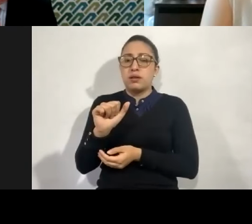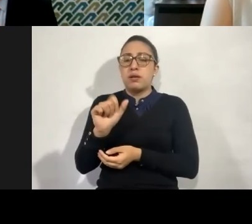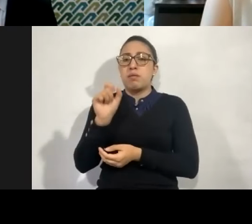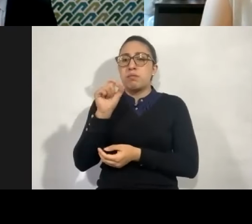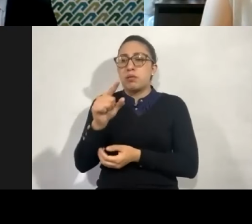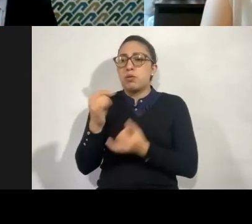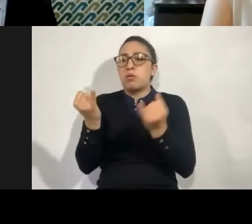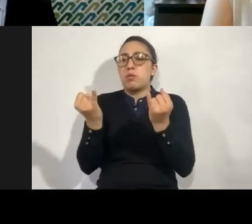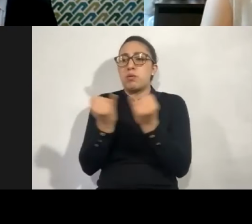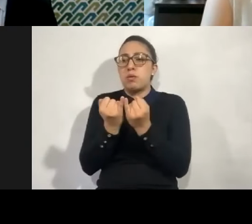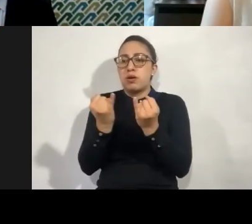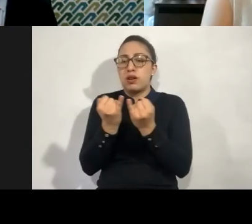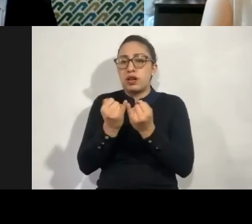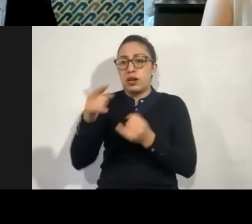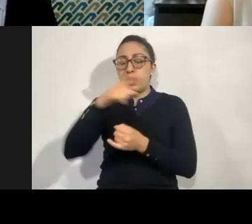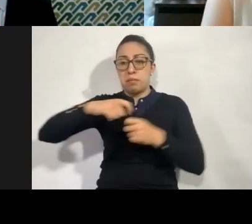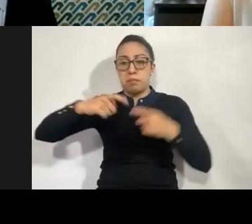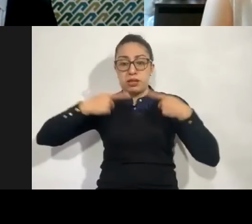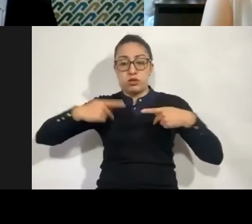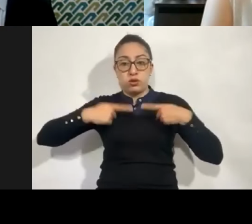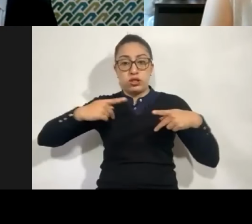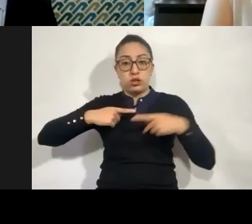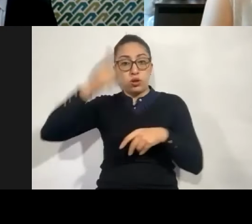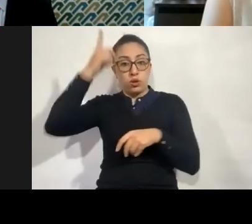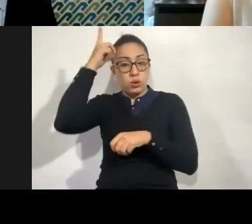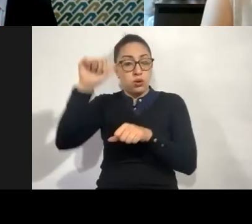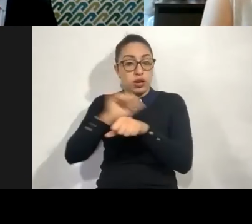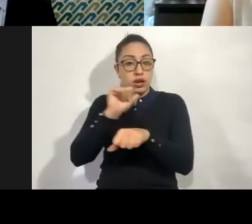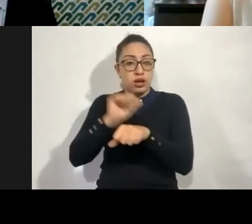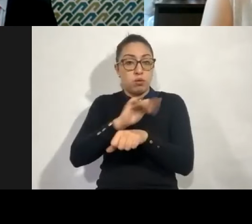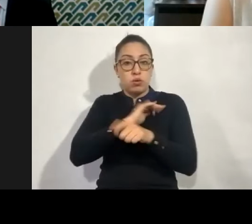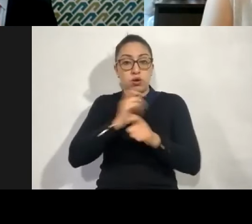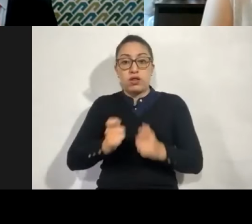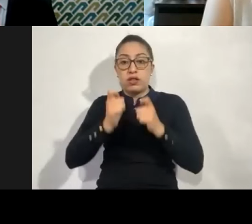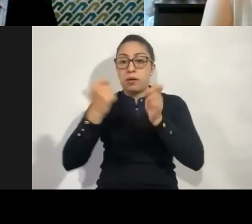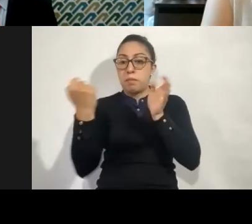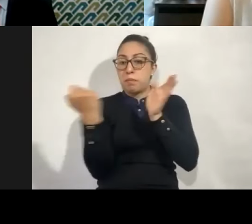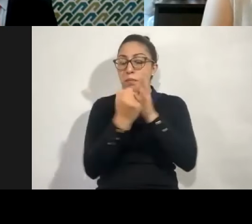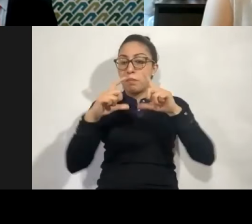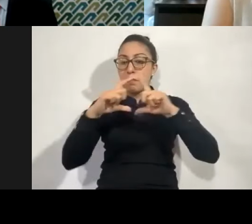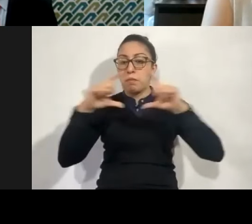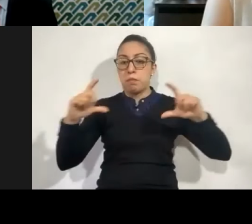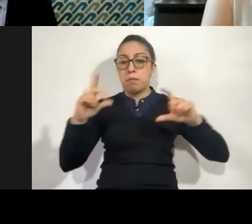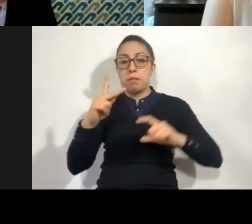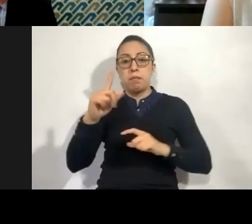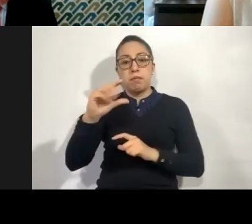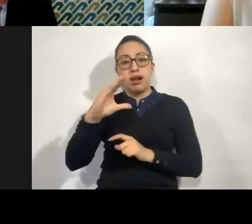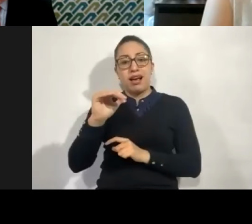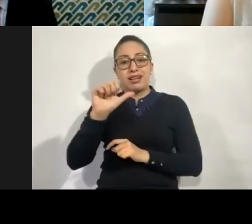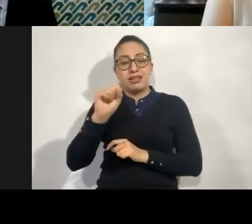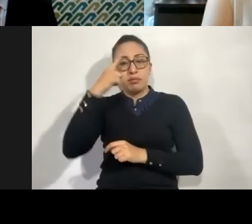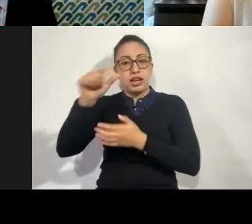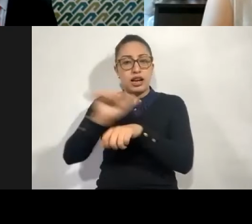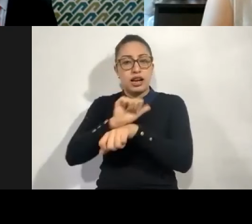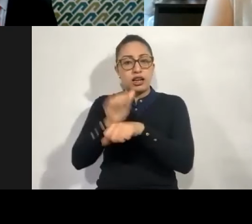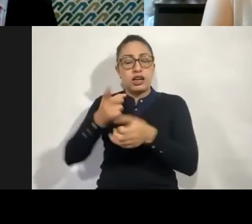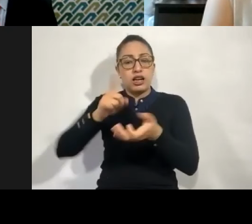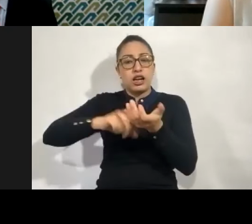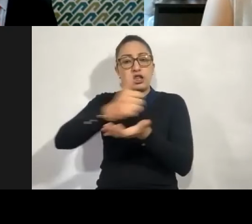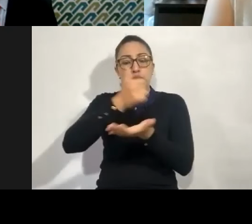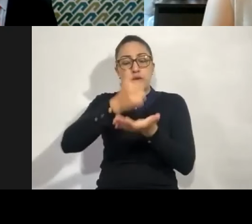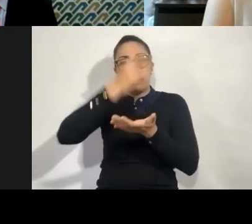los propietarios o poseedores puedan obtener placas en la Ciudad de México, es que estamos proponiendo un